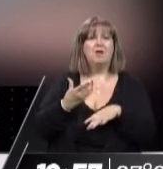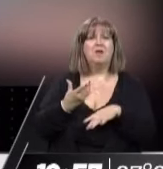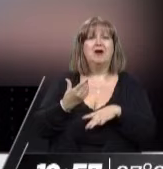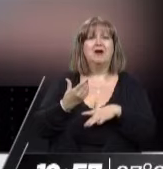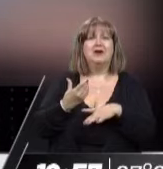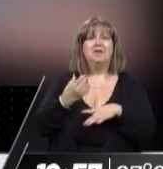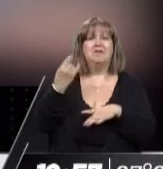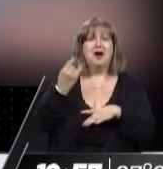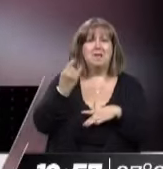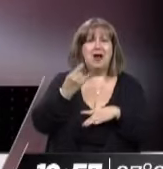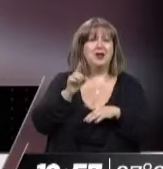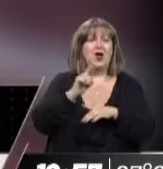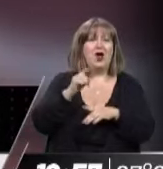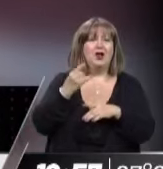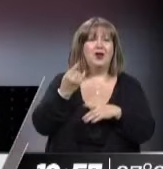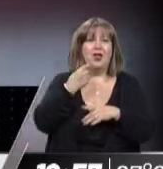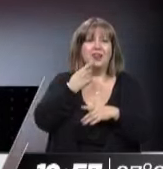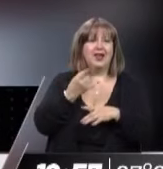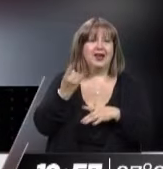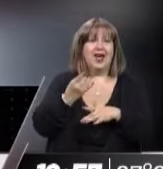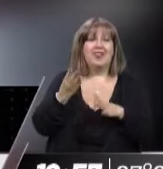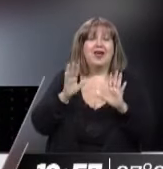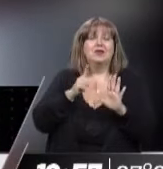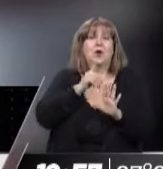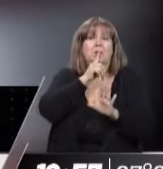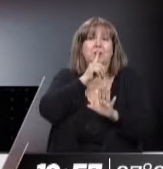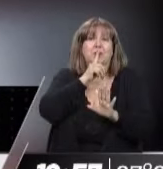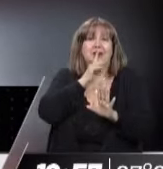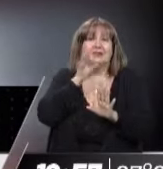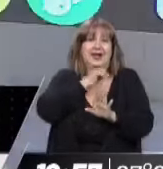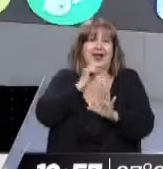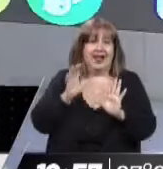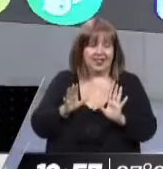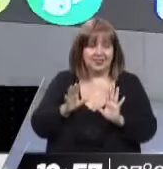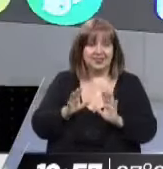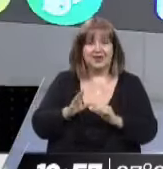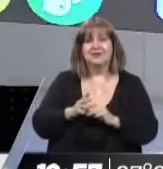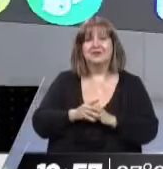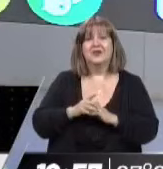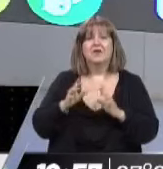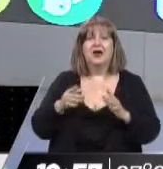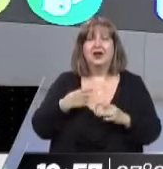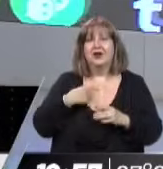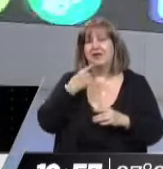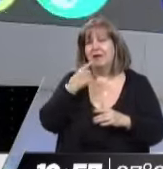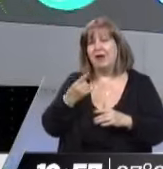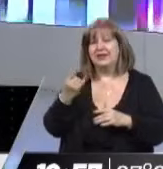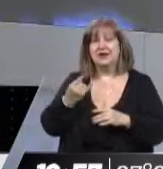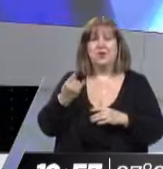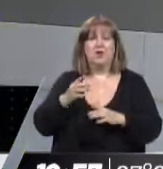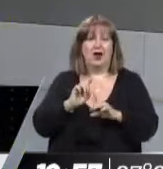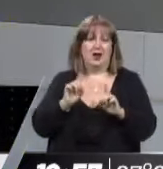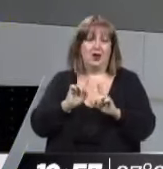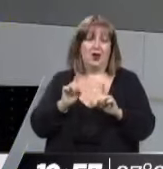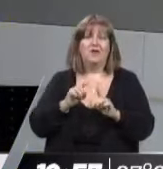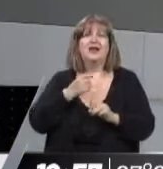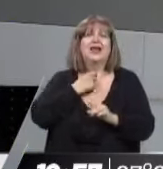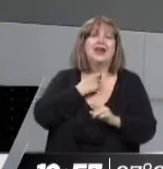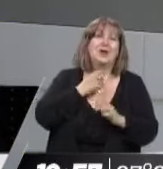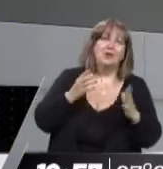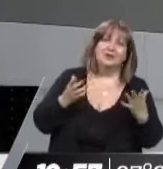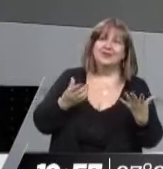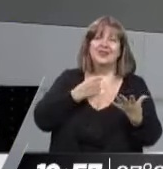la copa del Mundial de Qatar. Vamos a tomar la confianza. No lo vamos a tomar como mufa, como un anhelo, un deseo que